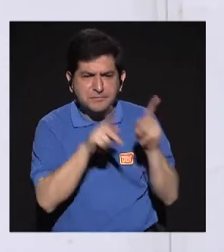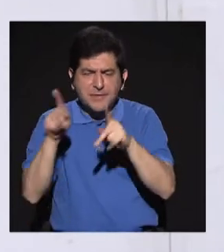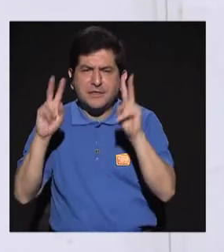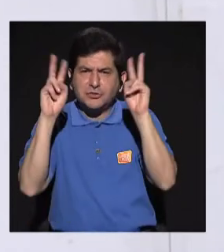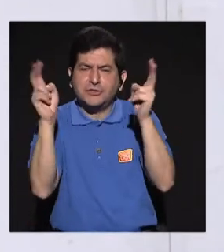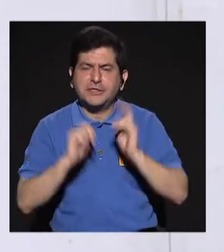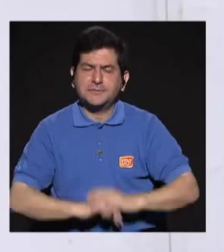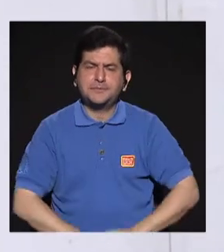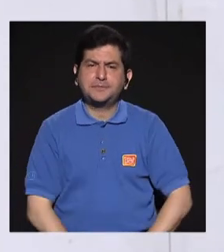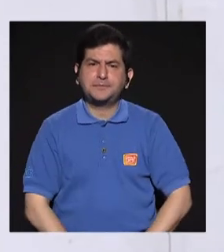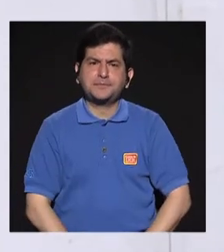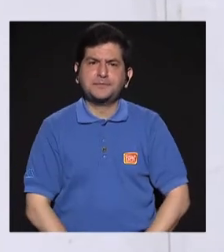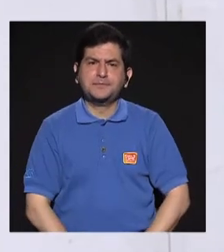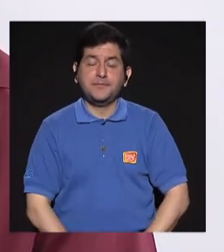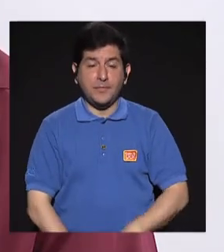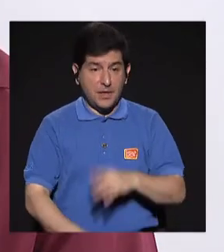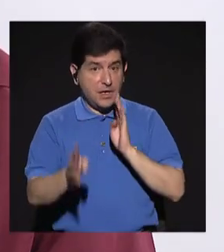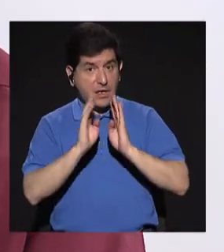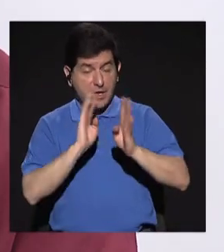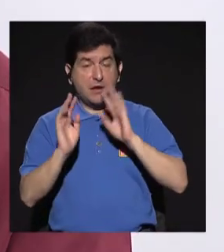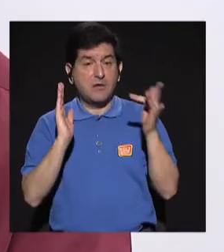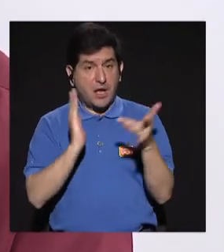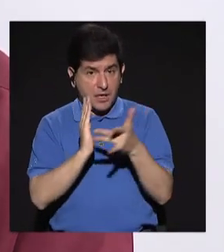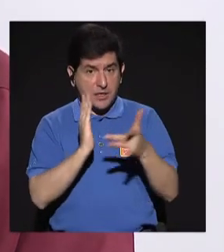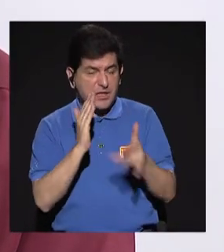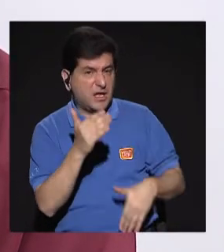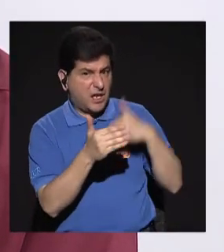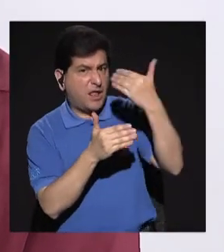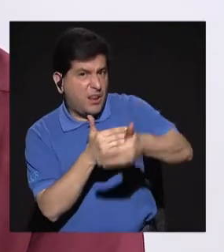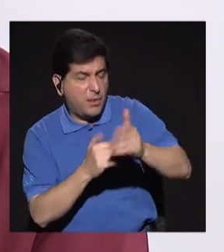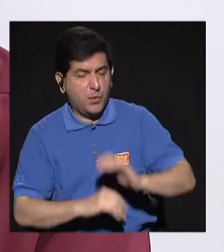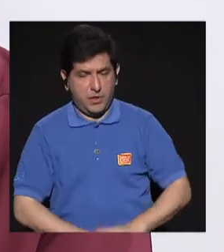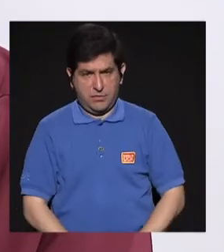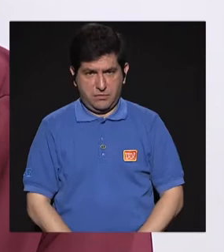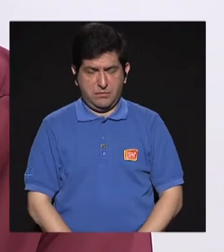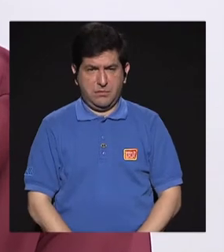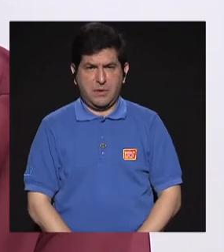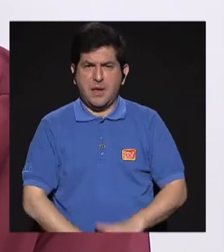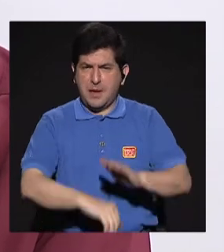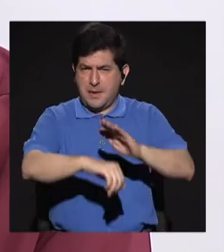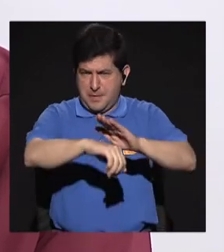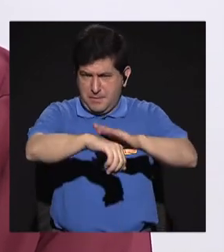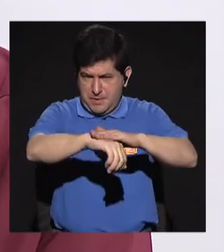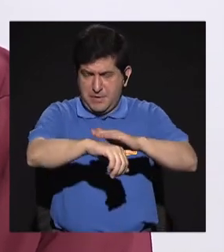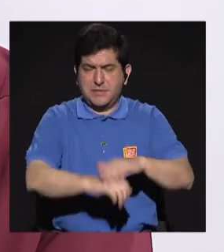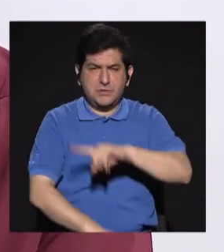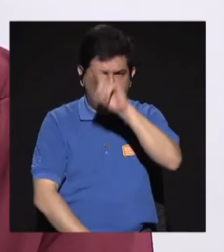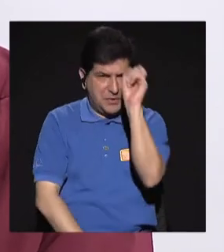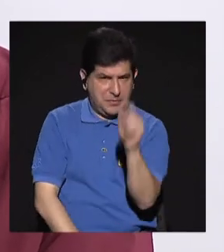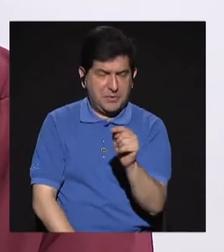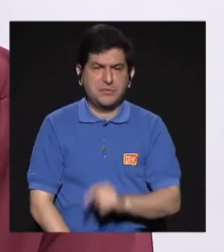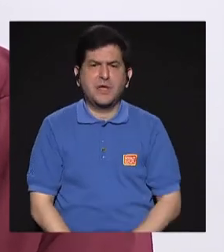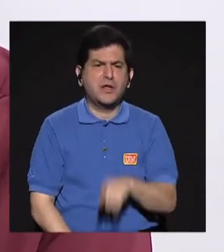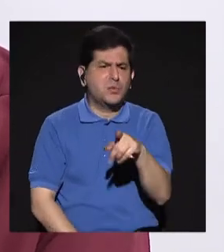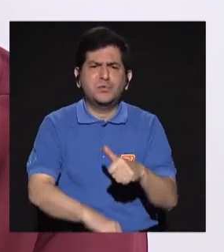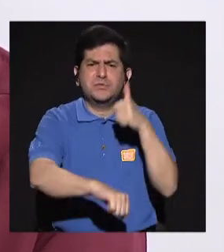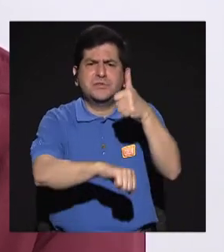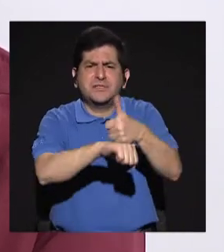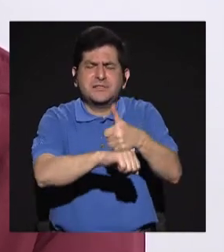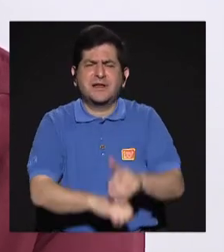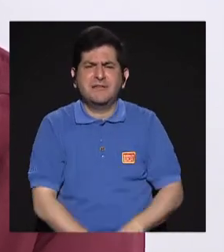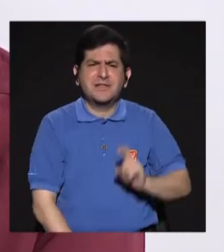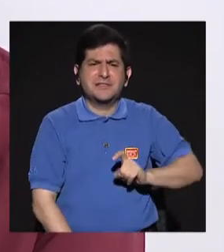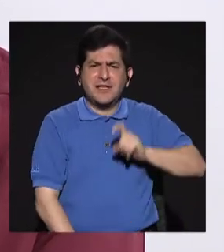las personas sobre el tema y vamos a hablar de esa técnica un poquito más adelante antes permítame preguntarle luego cómo